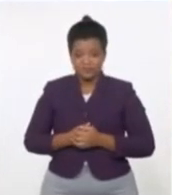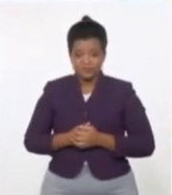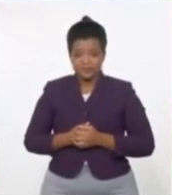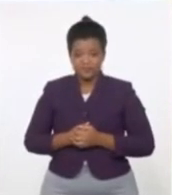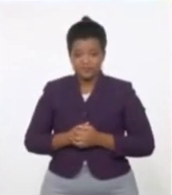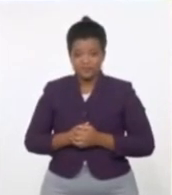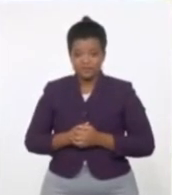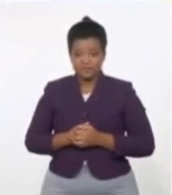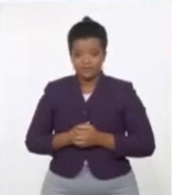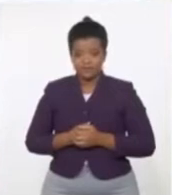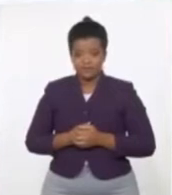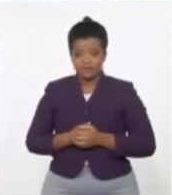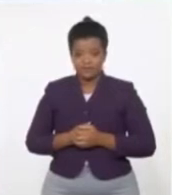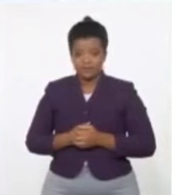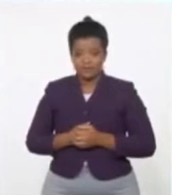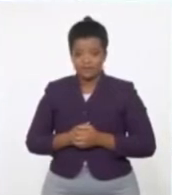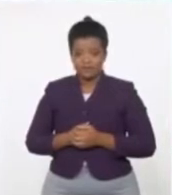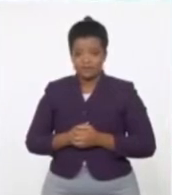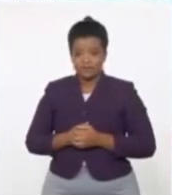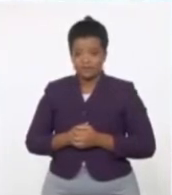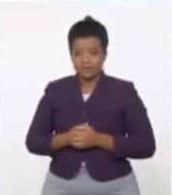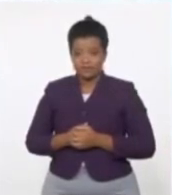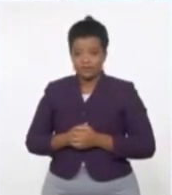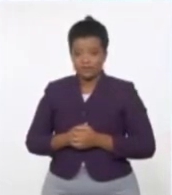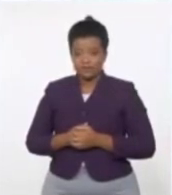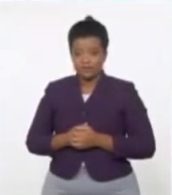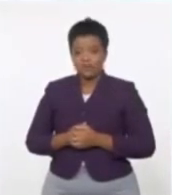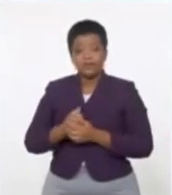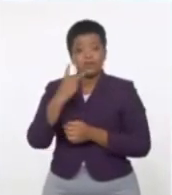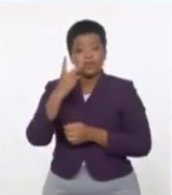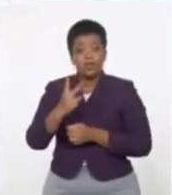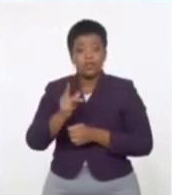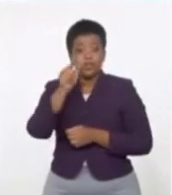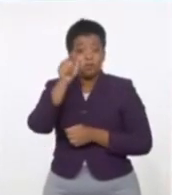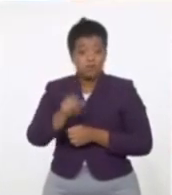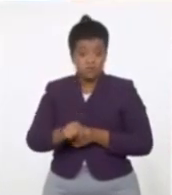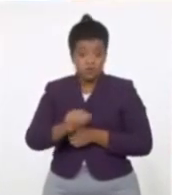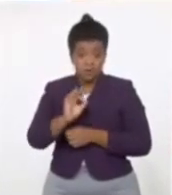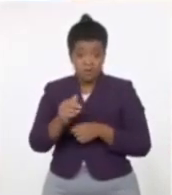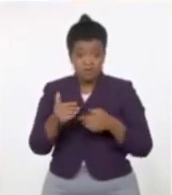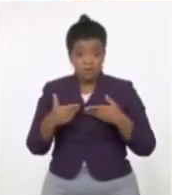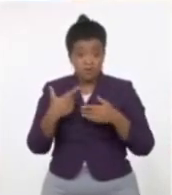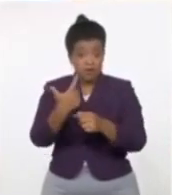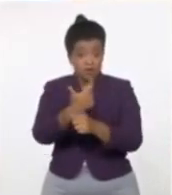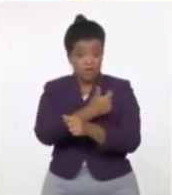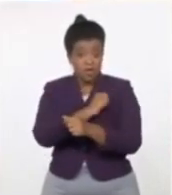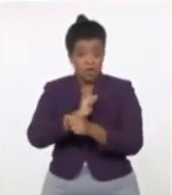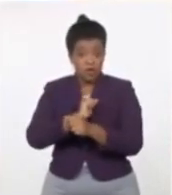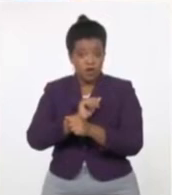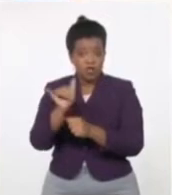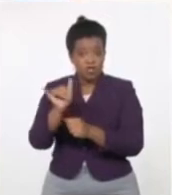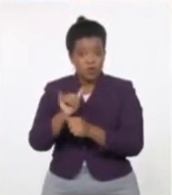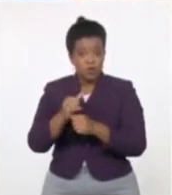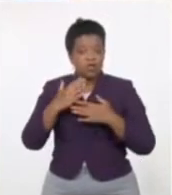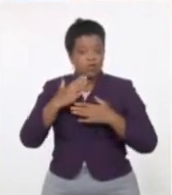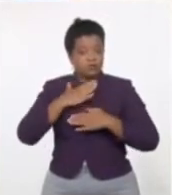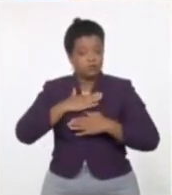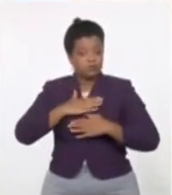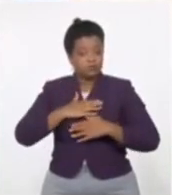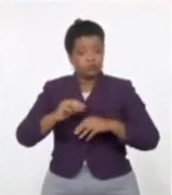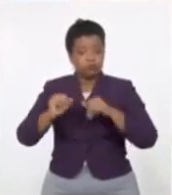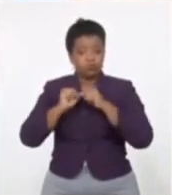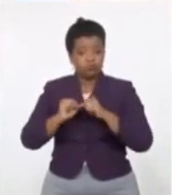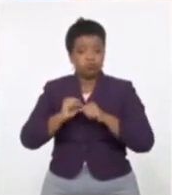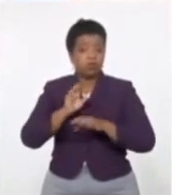casualidad. Los dos primeros voluntarios de Abdala han reservado sus mejores energías para este proceso que esperan